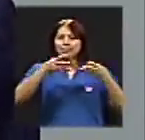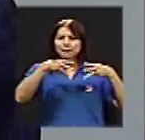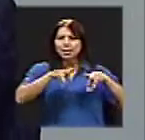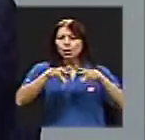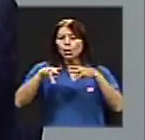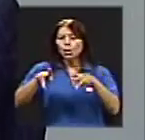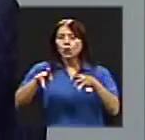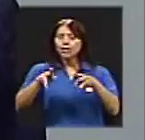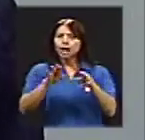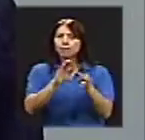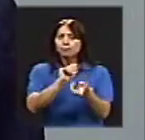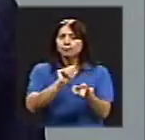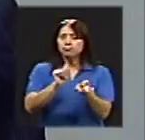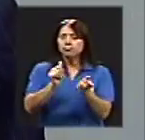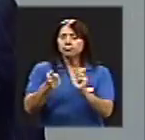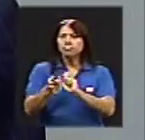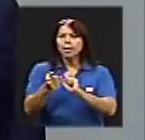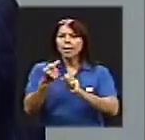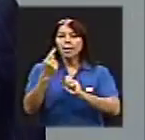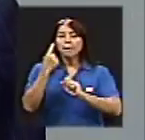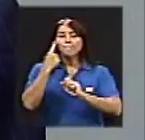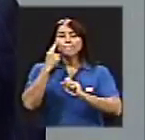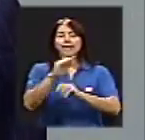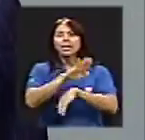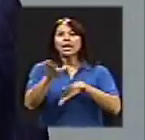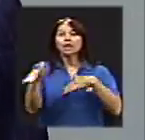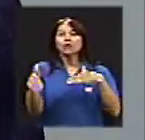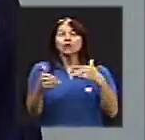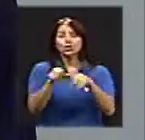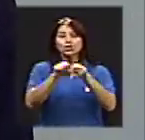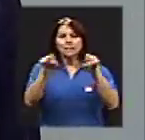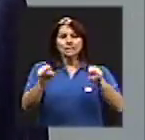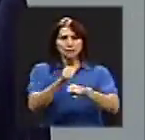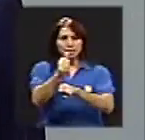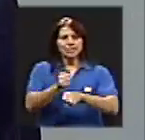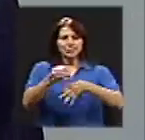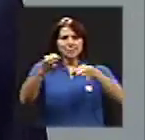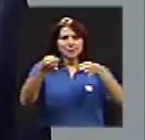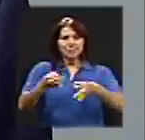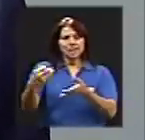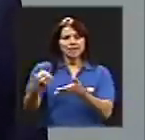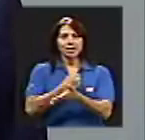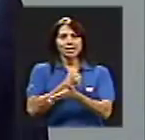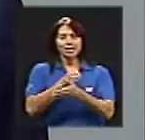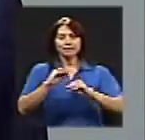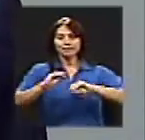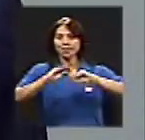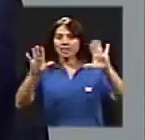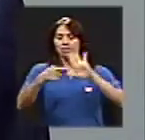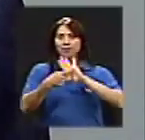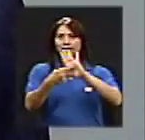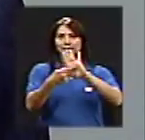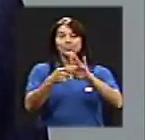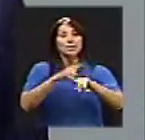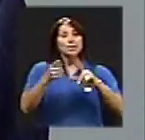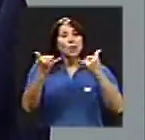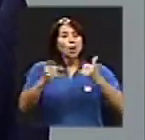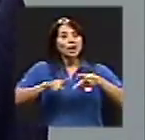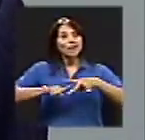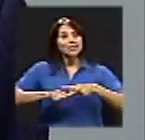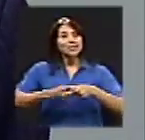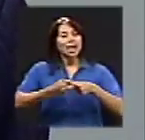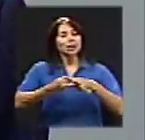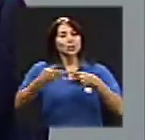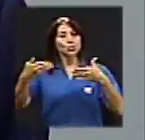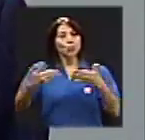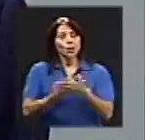que los sistemas de fijación de tarifas sean transparentes, pero que estamos iniciando una nueva etapa que está